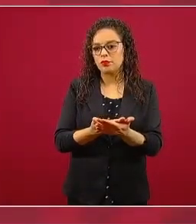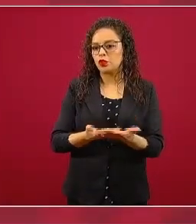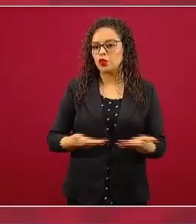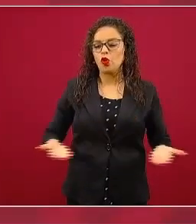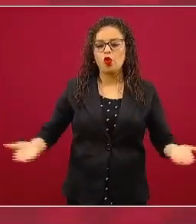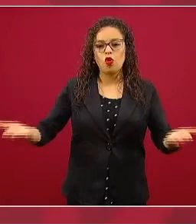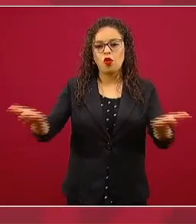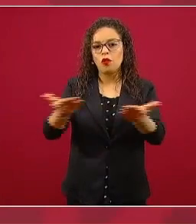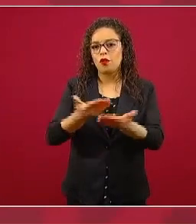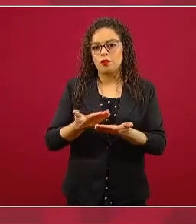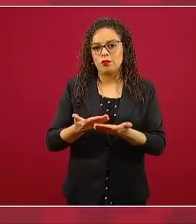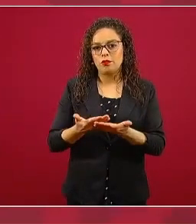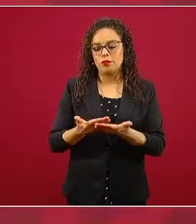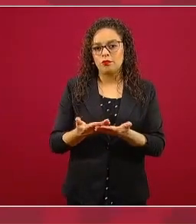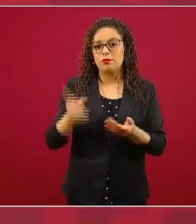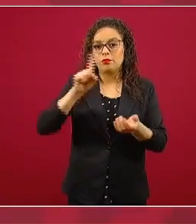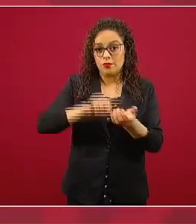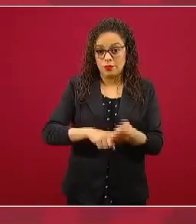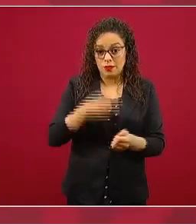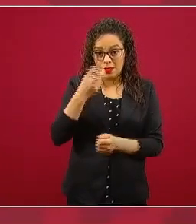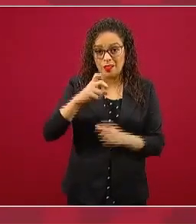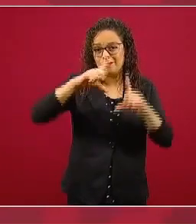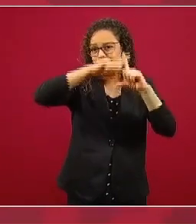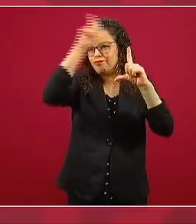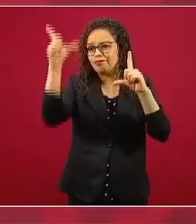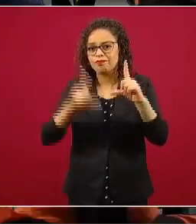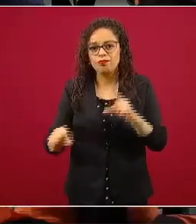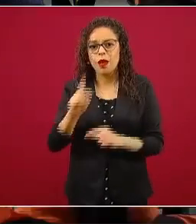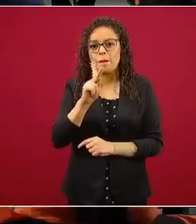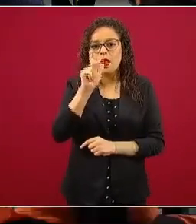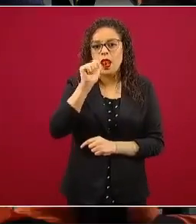porque es un plan nacional